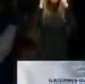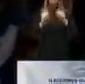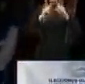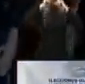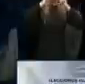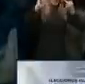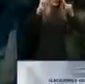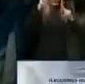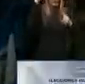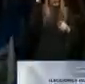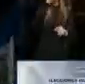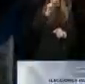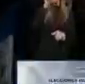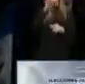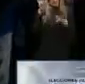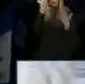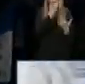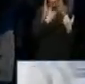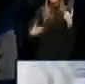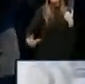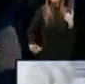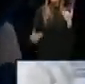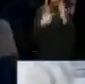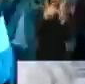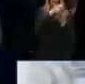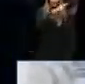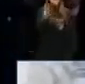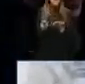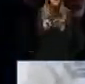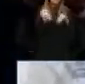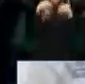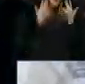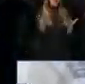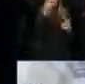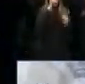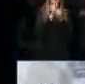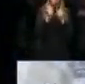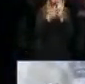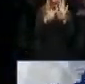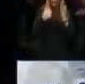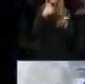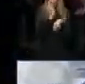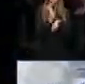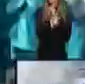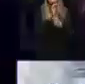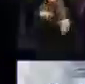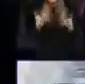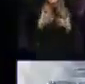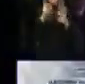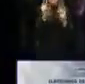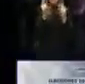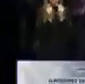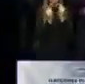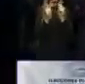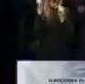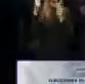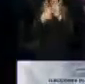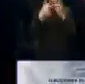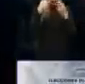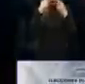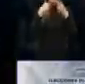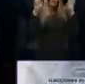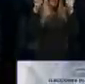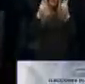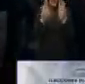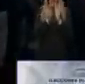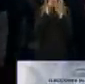como presidente de la República. Que por cierto, esperamos ya en breve la conferencia de prensa, al parecer